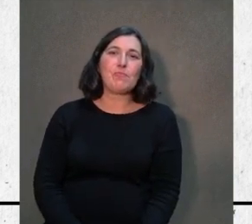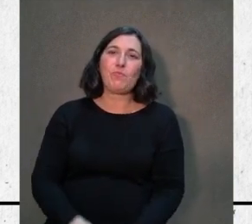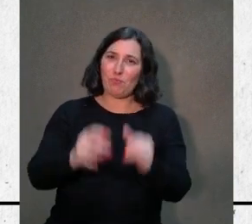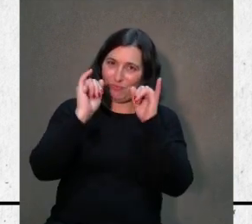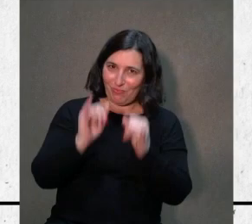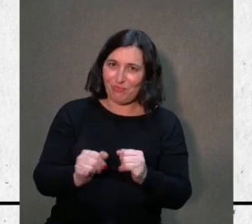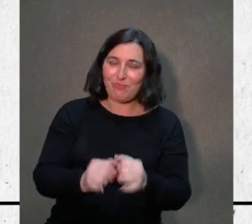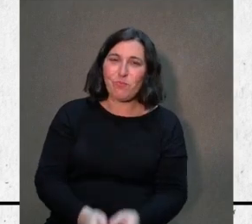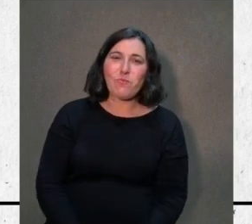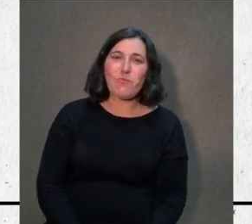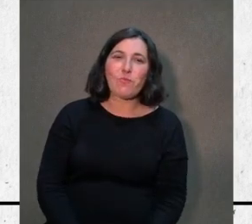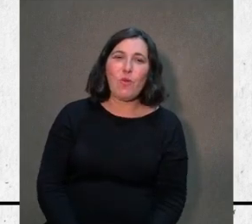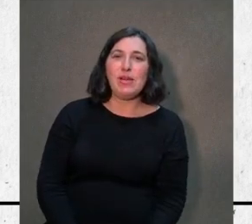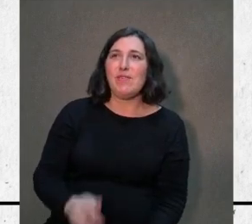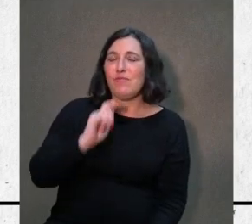Una